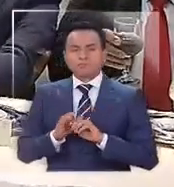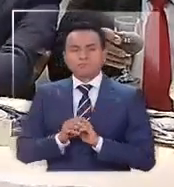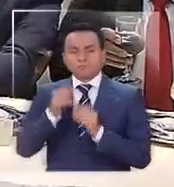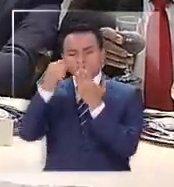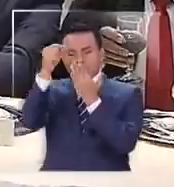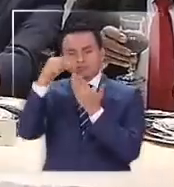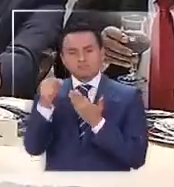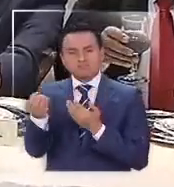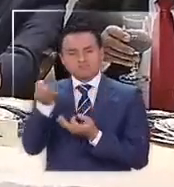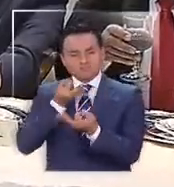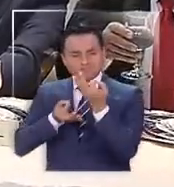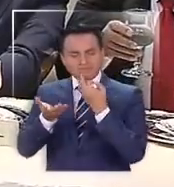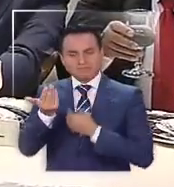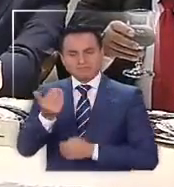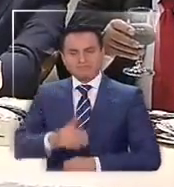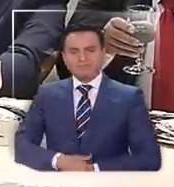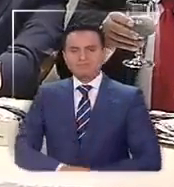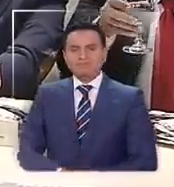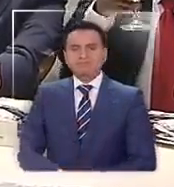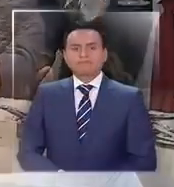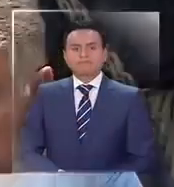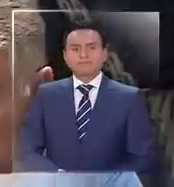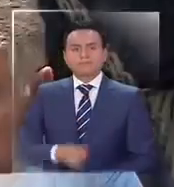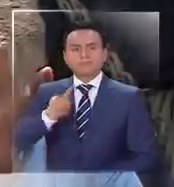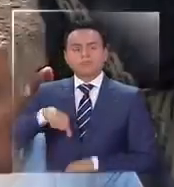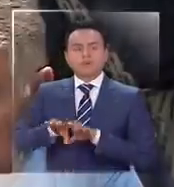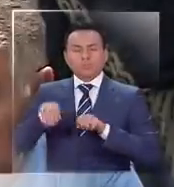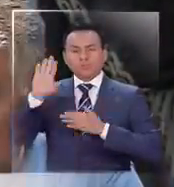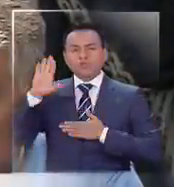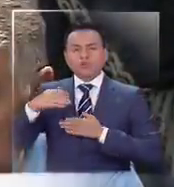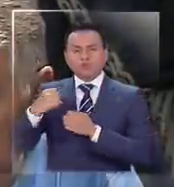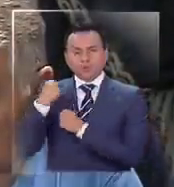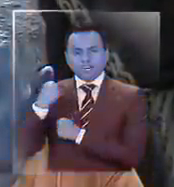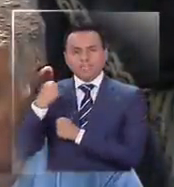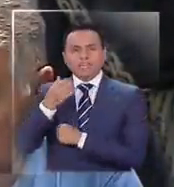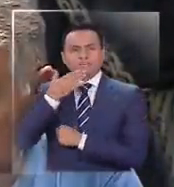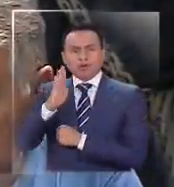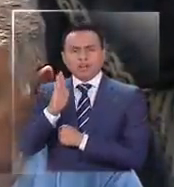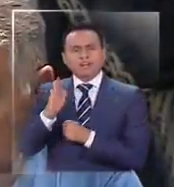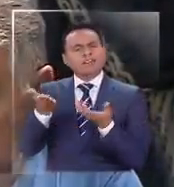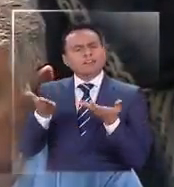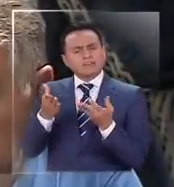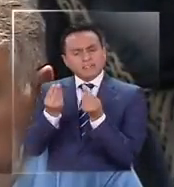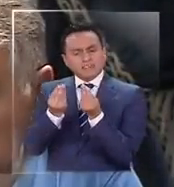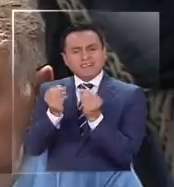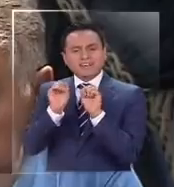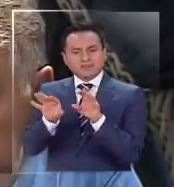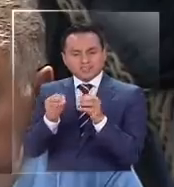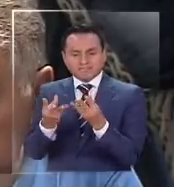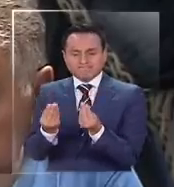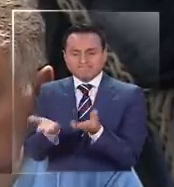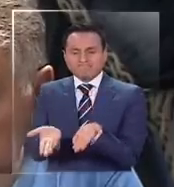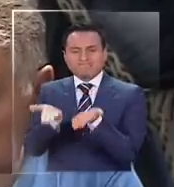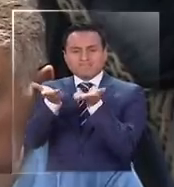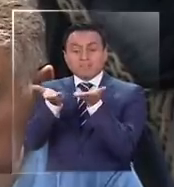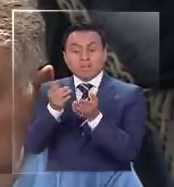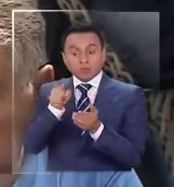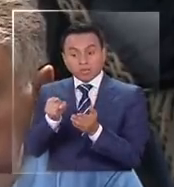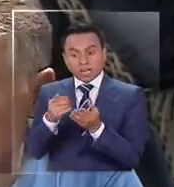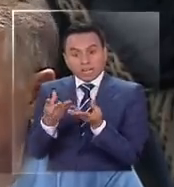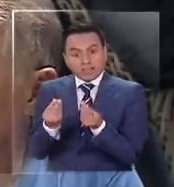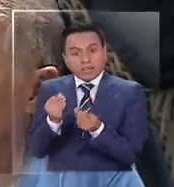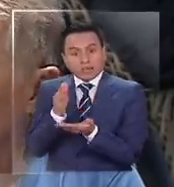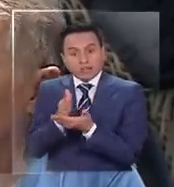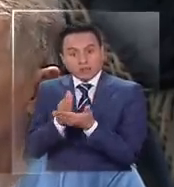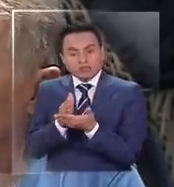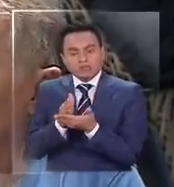Revisemos declaraciones. Tenemos un compromiso muy fuerte con mejorar la calidad de la educación. Porque con esta calidad de